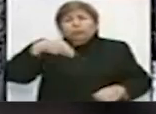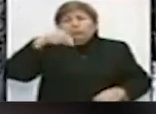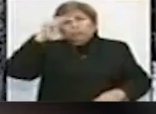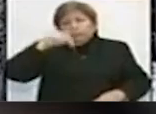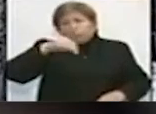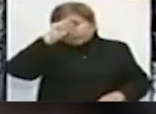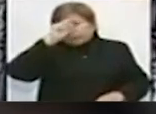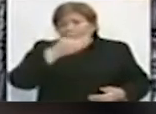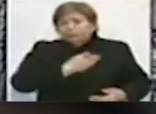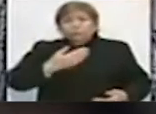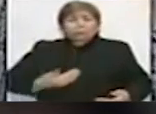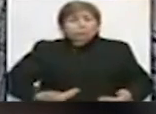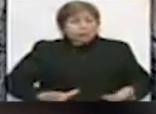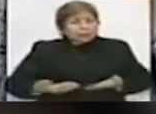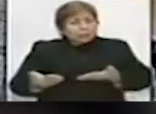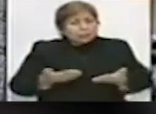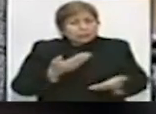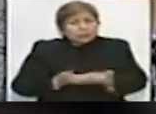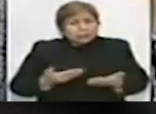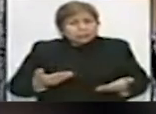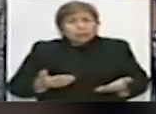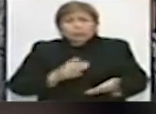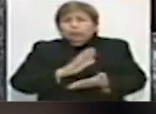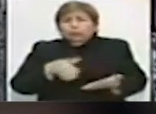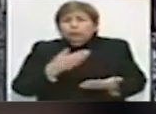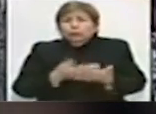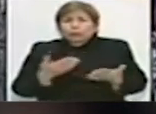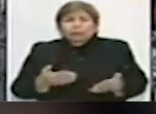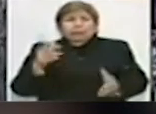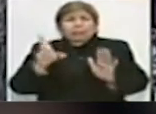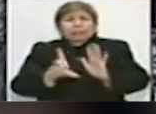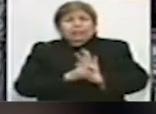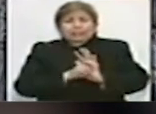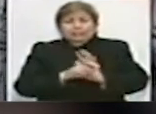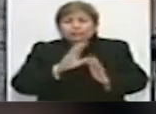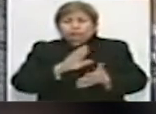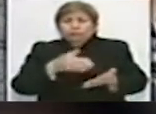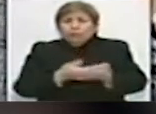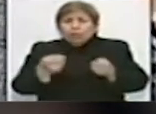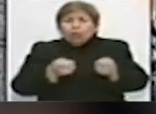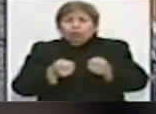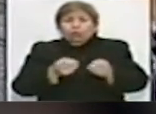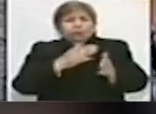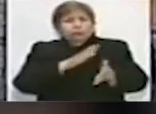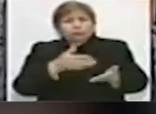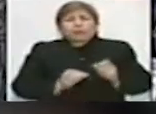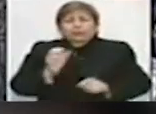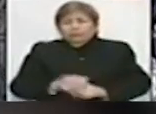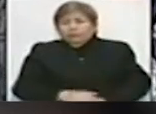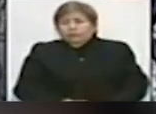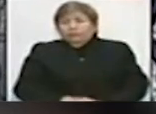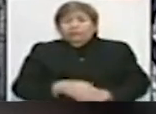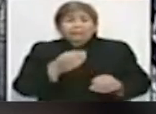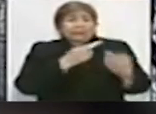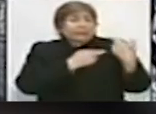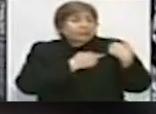población el gobierno debe usar los instrumentos y todo el peso de la ley para retomar el control de las zonas afectadas es